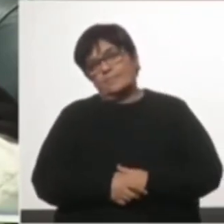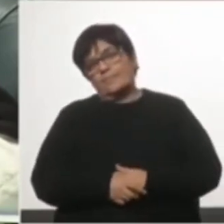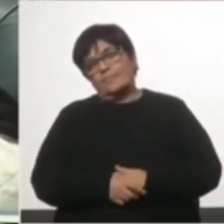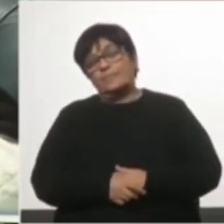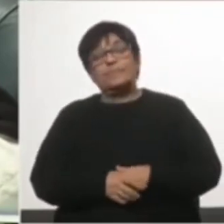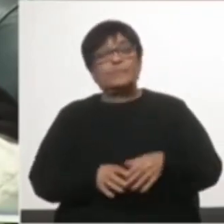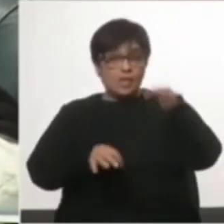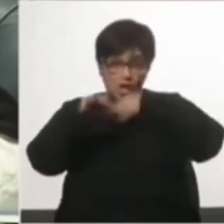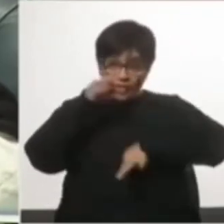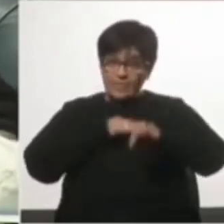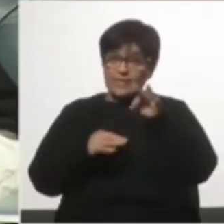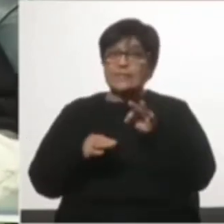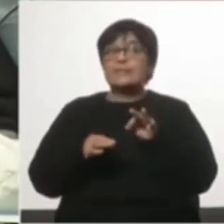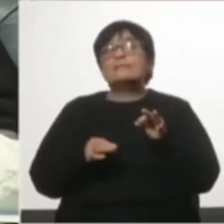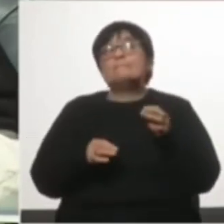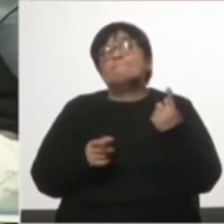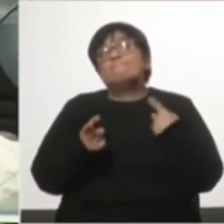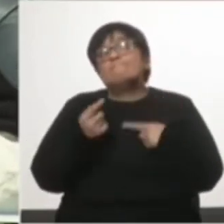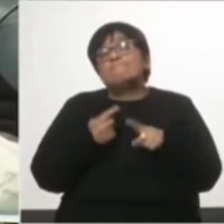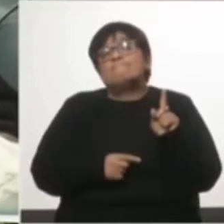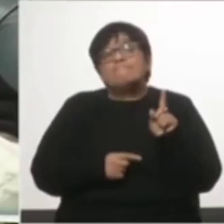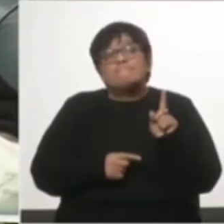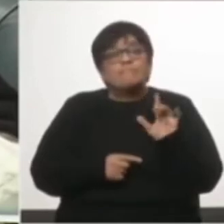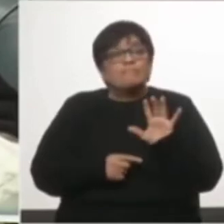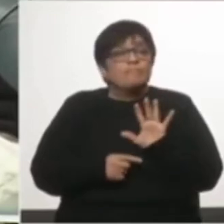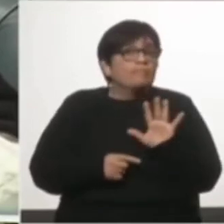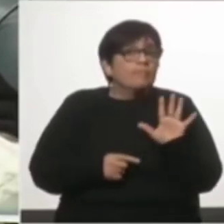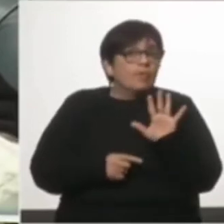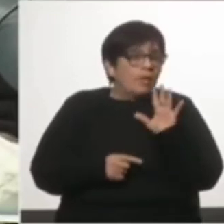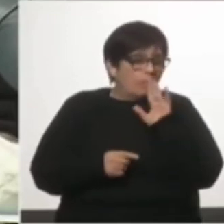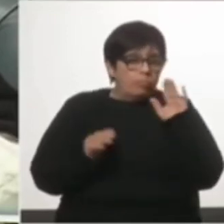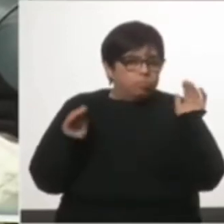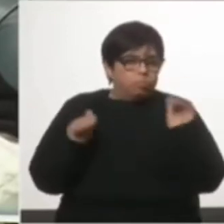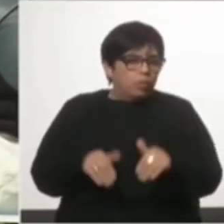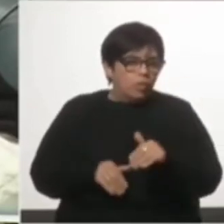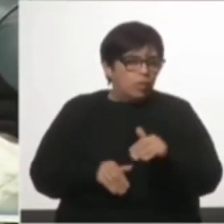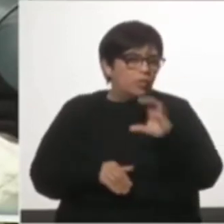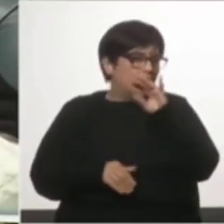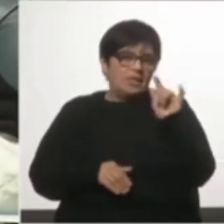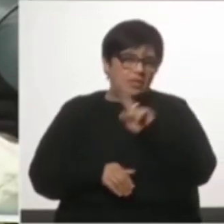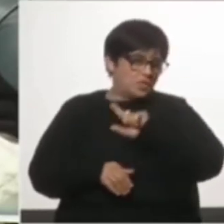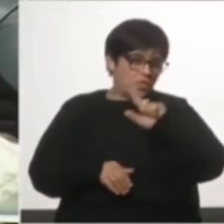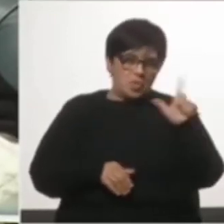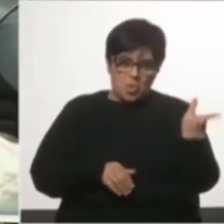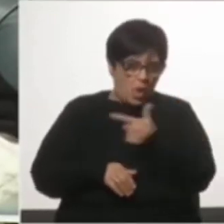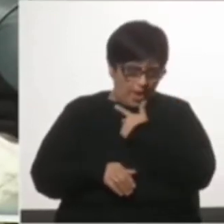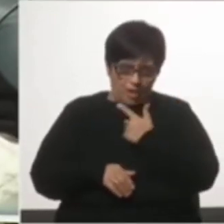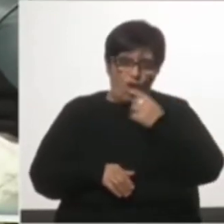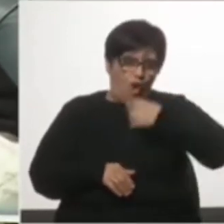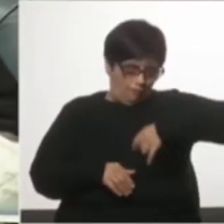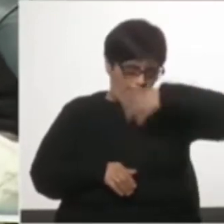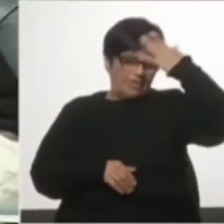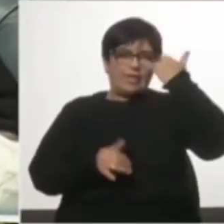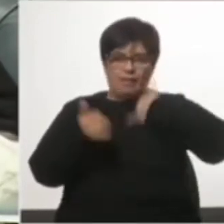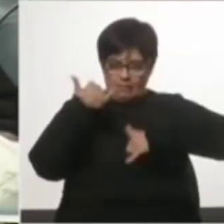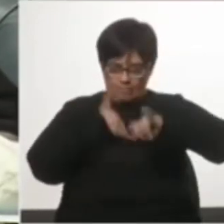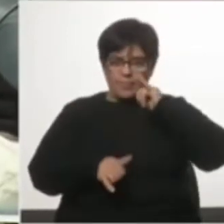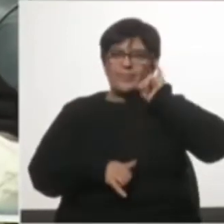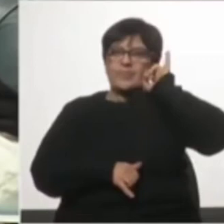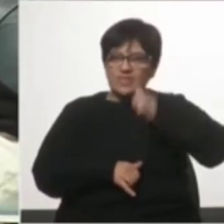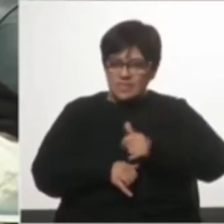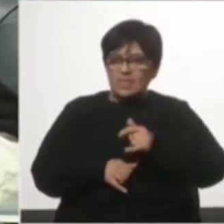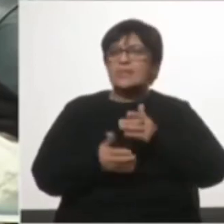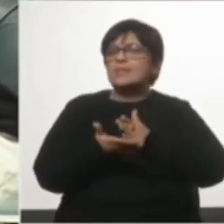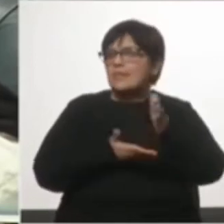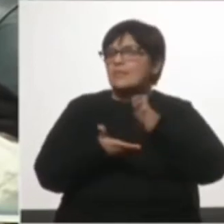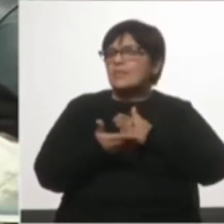nos dice, no obstante, que no ha habido colapso en los CTI. Apoyados en las cifras oficiales, se dice siempre